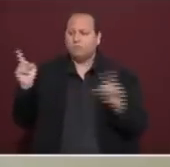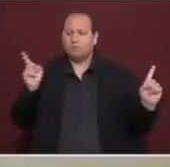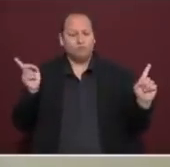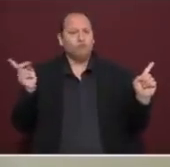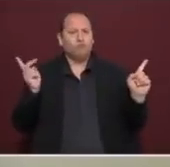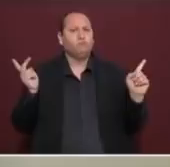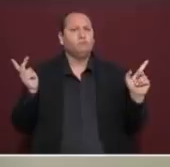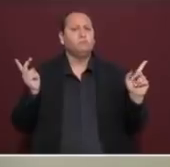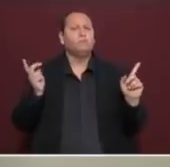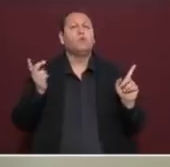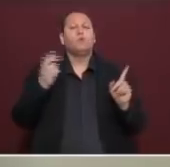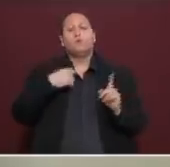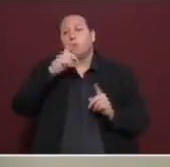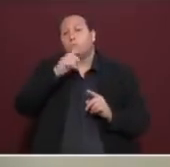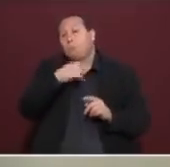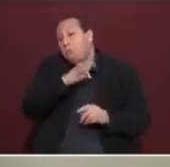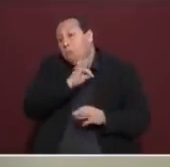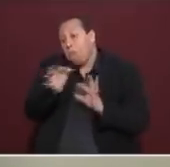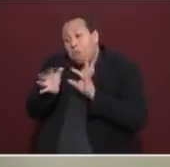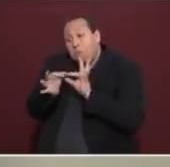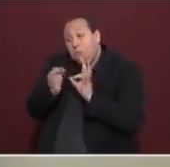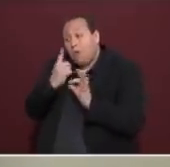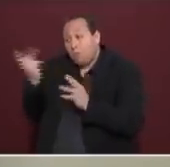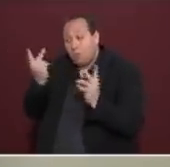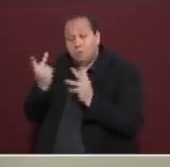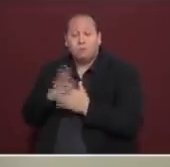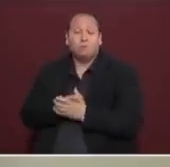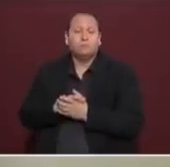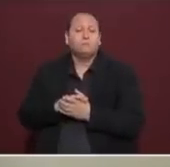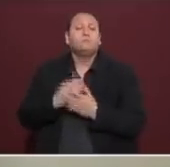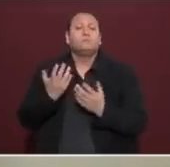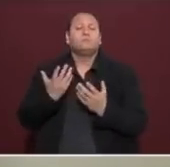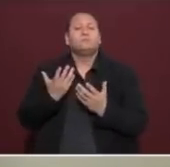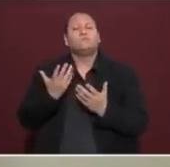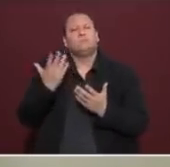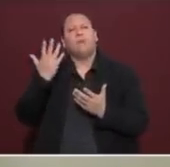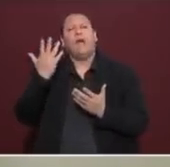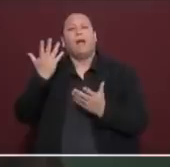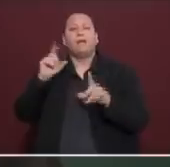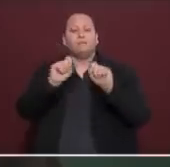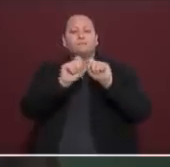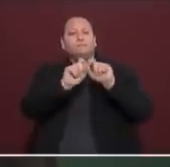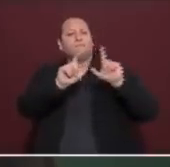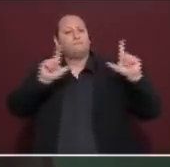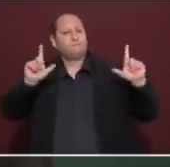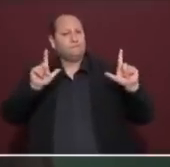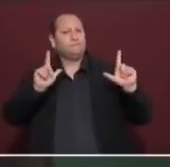266 coordinaciones territoriales de la guardia nacional ya se publicó